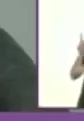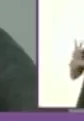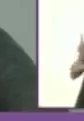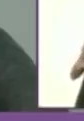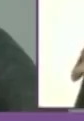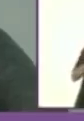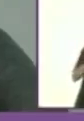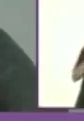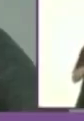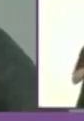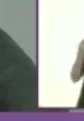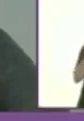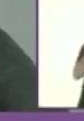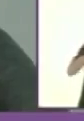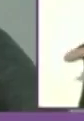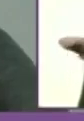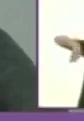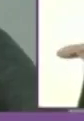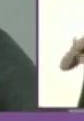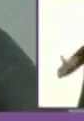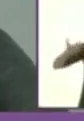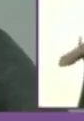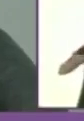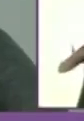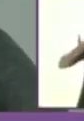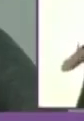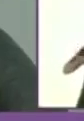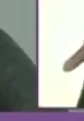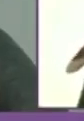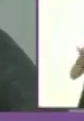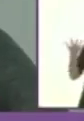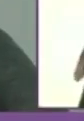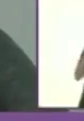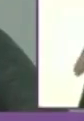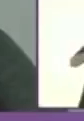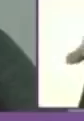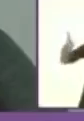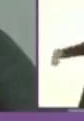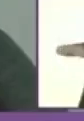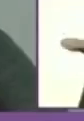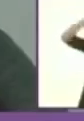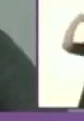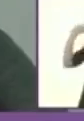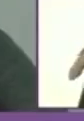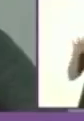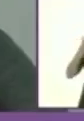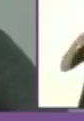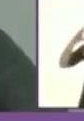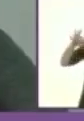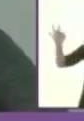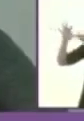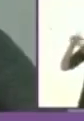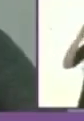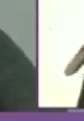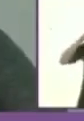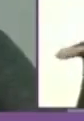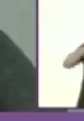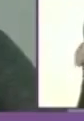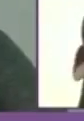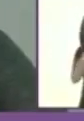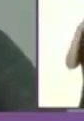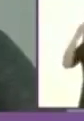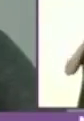ocultamos. Y así fue como se metió al set, y pues ya después dio esta sorpresa que la verdad estuvo pues todo mundo